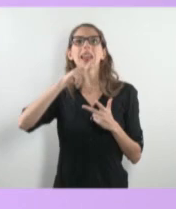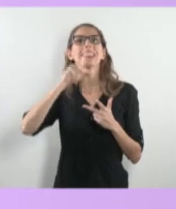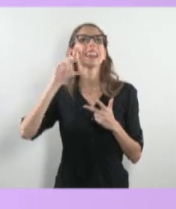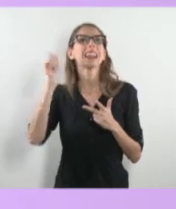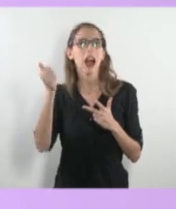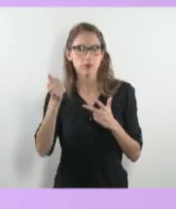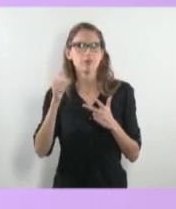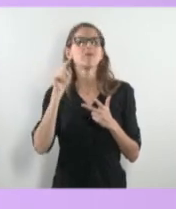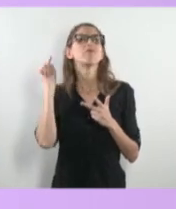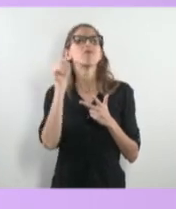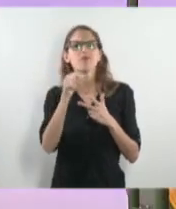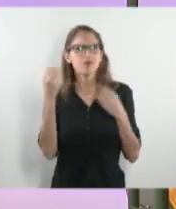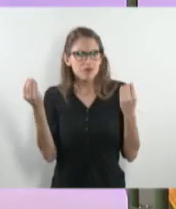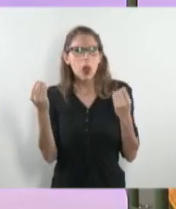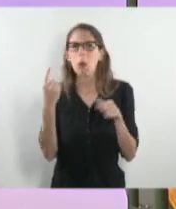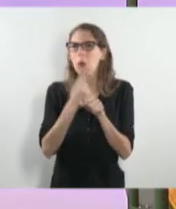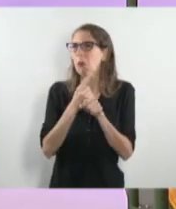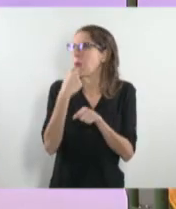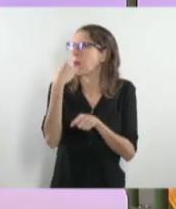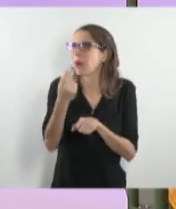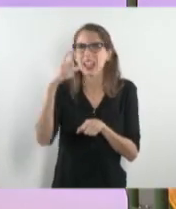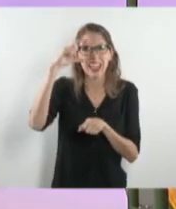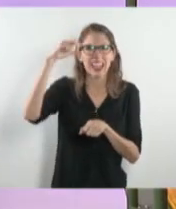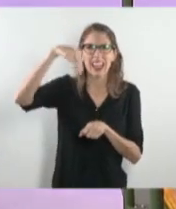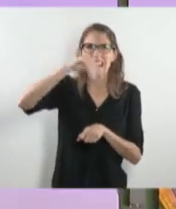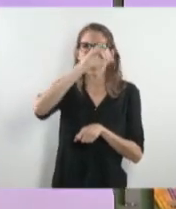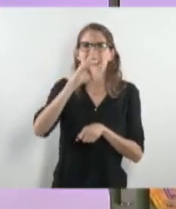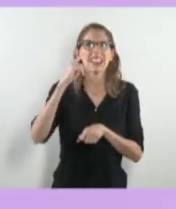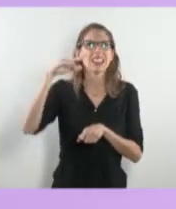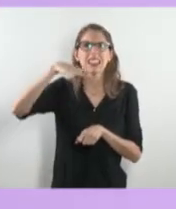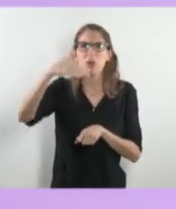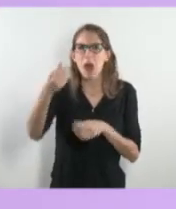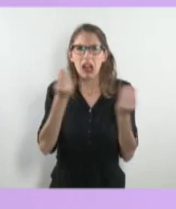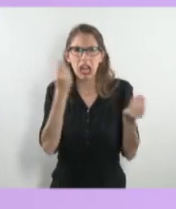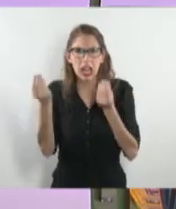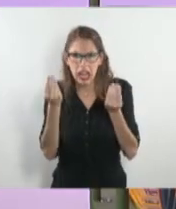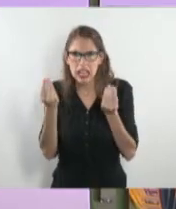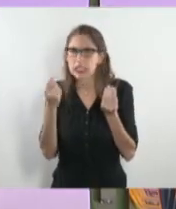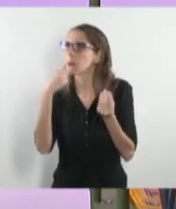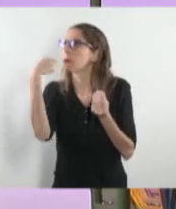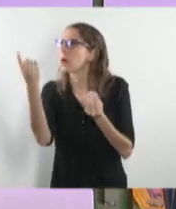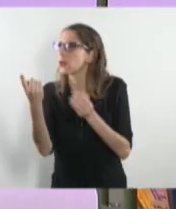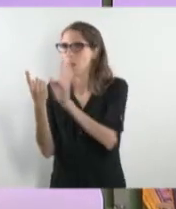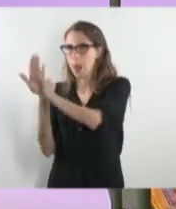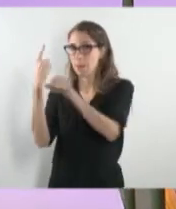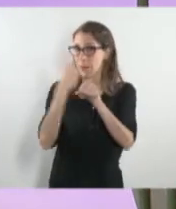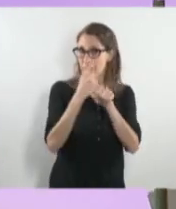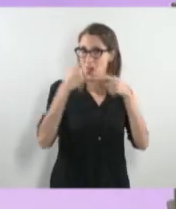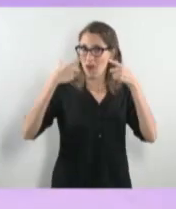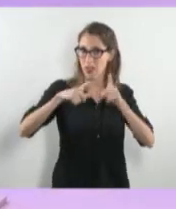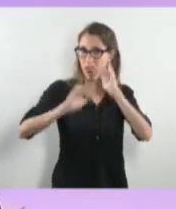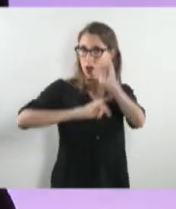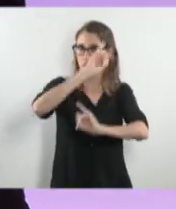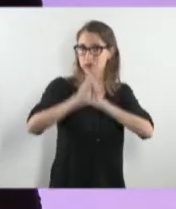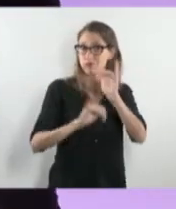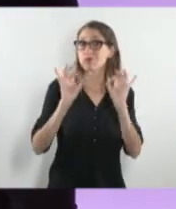para preguntarte qué son las enzimas. ¿Y sabes qué? Lo vemos primero en un video y después